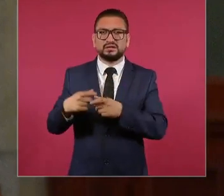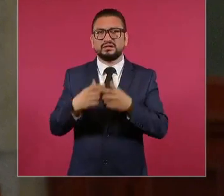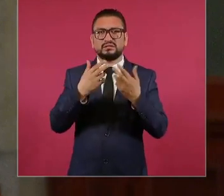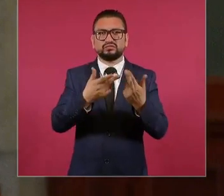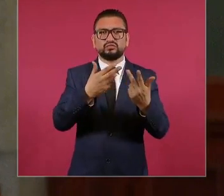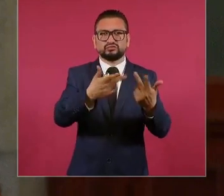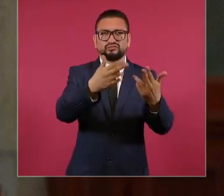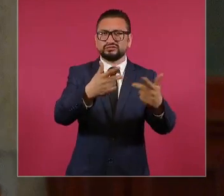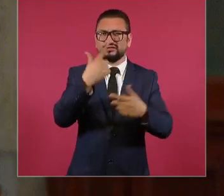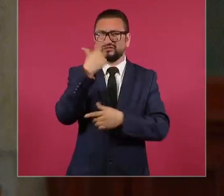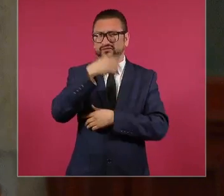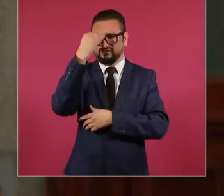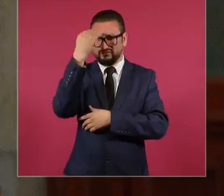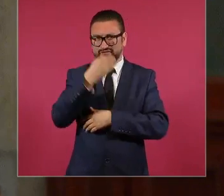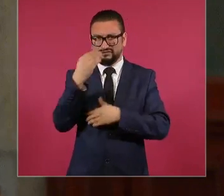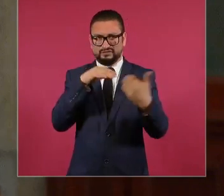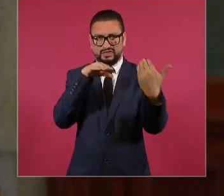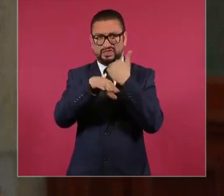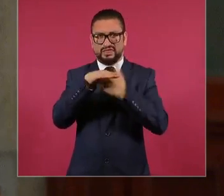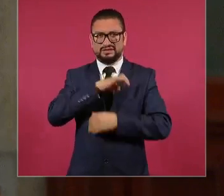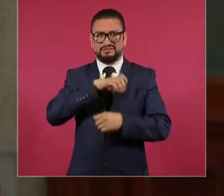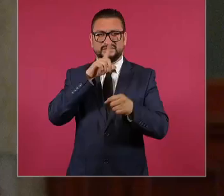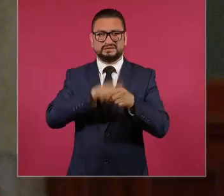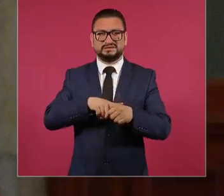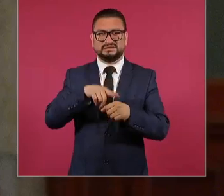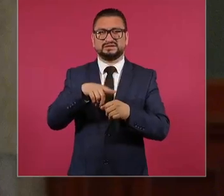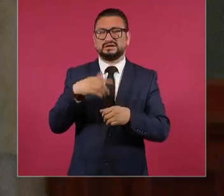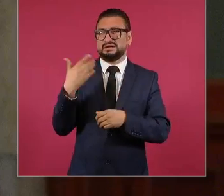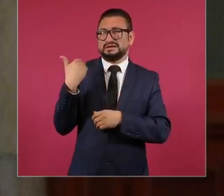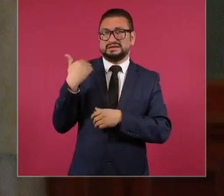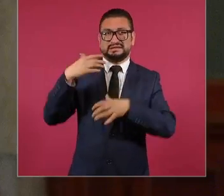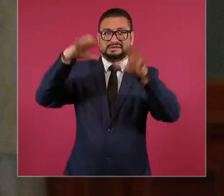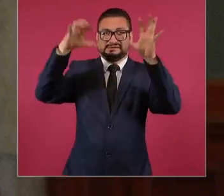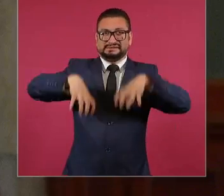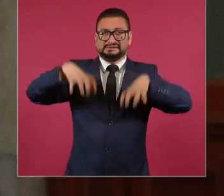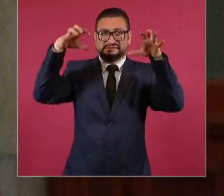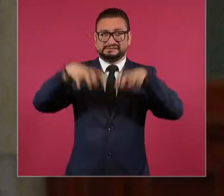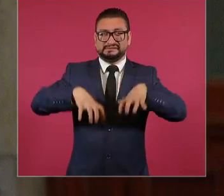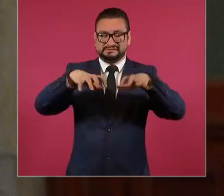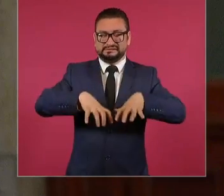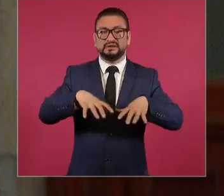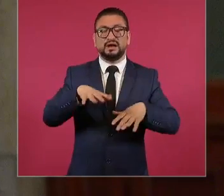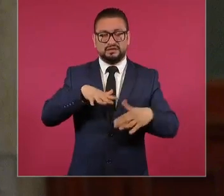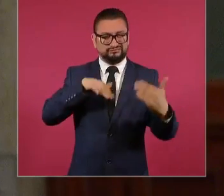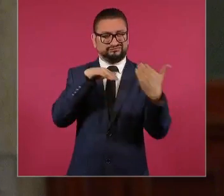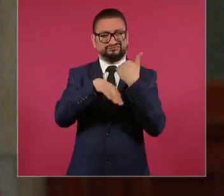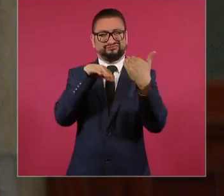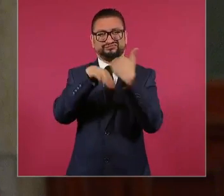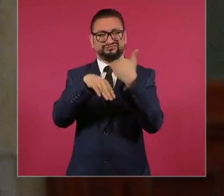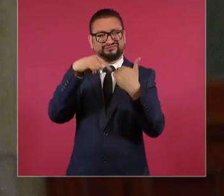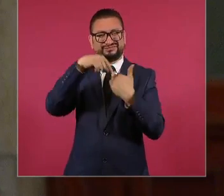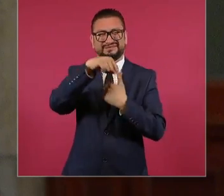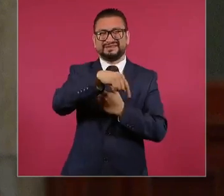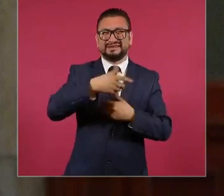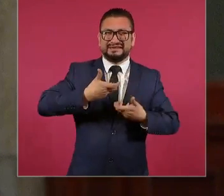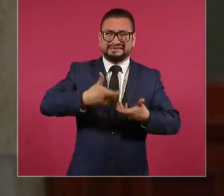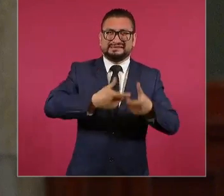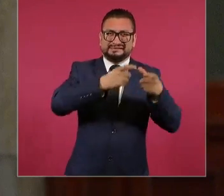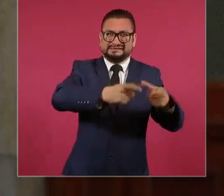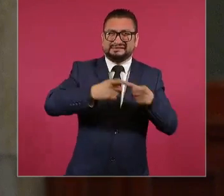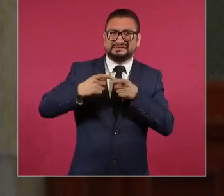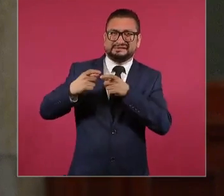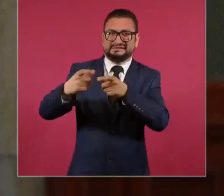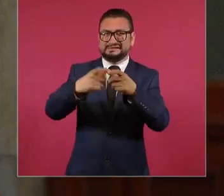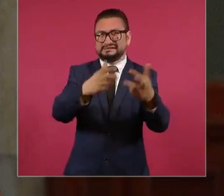tramos en pésimo estado, especialmente por las últimas lluvias que han habido y pues dado